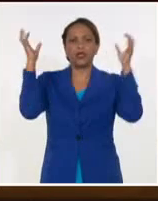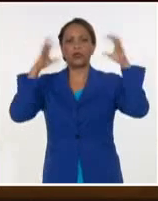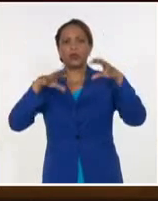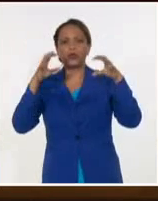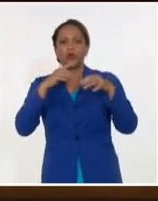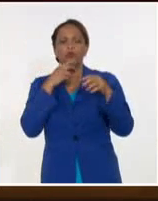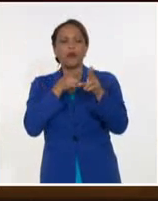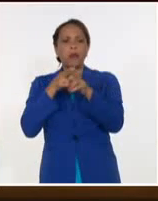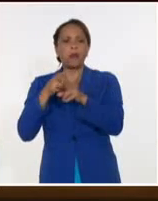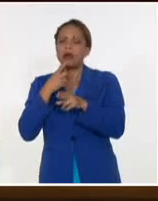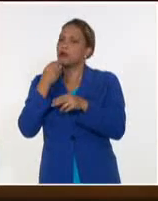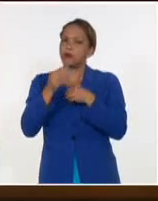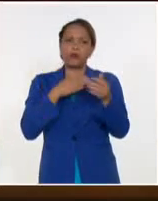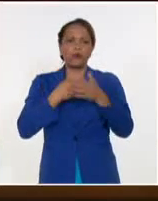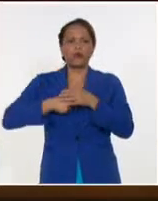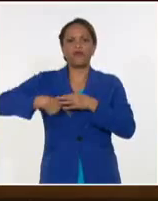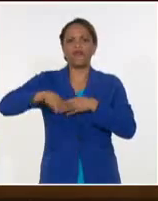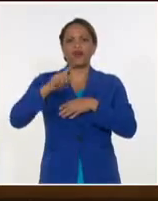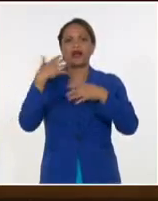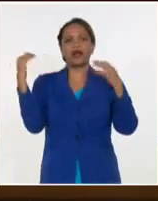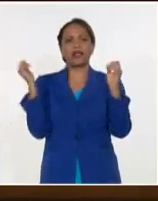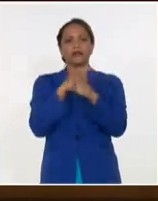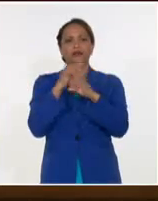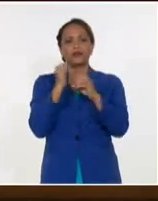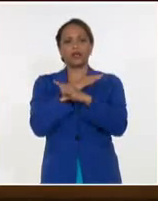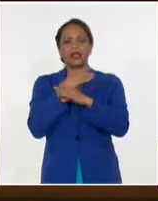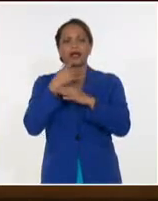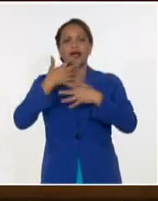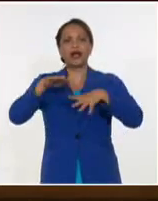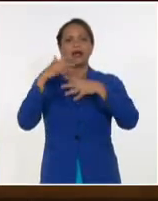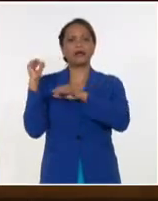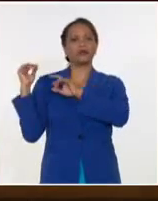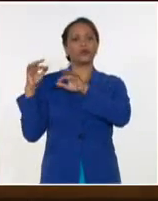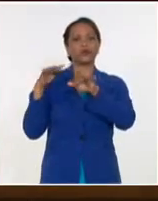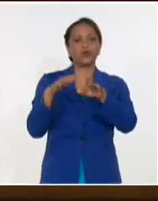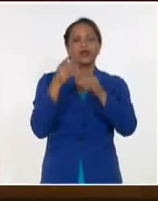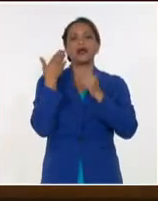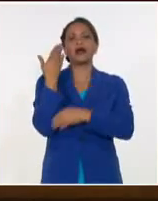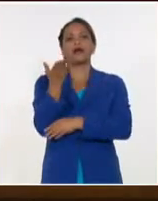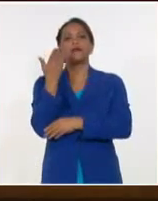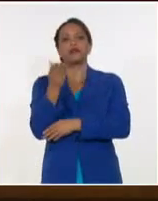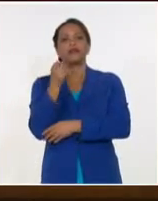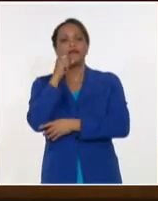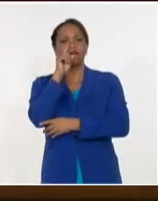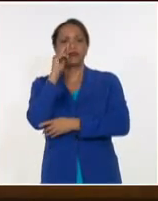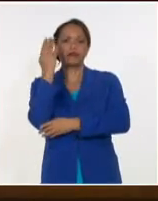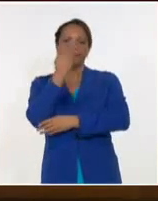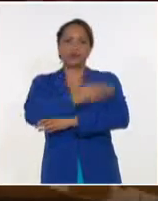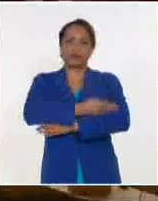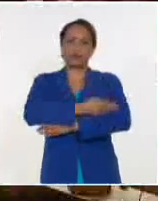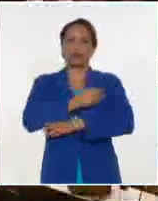odiadores salen a las calles de cientos de ciudades del mundo a pedir el fin del bloqueo a Cuba.